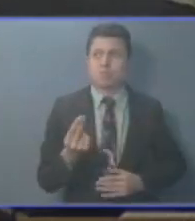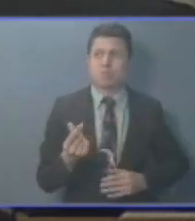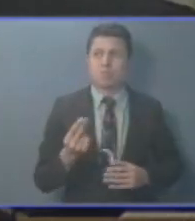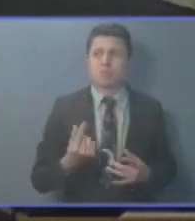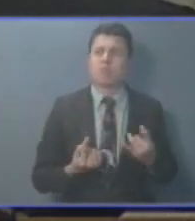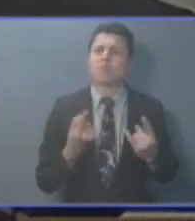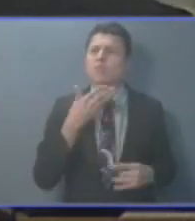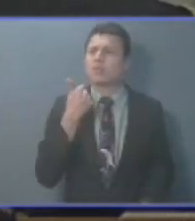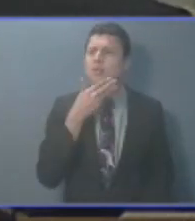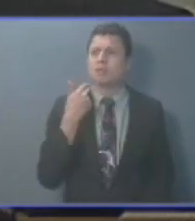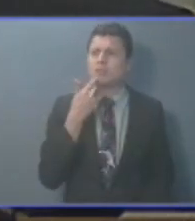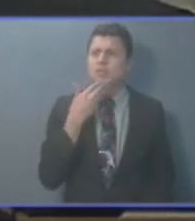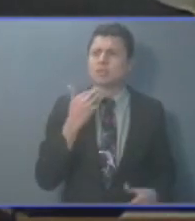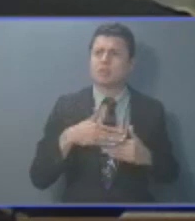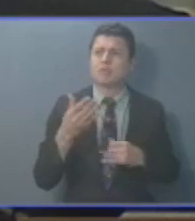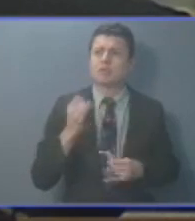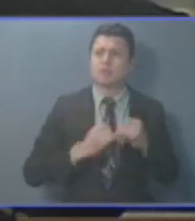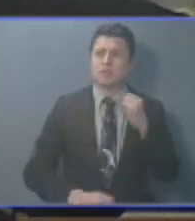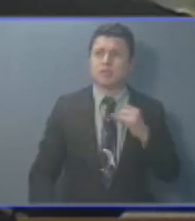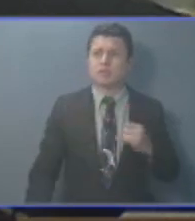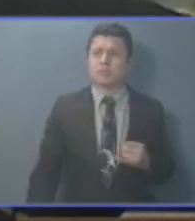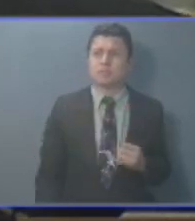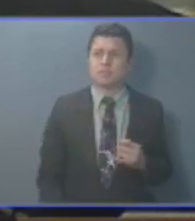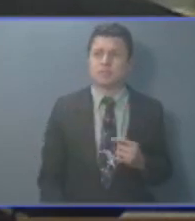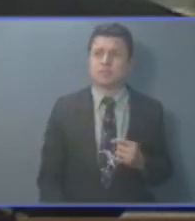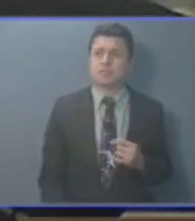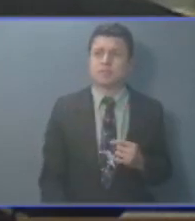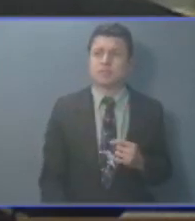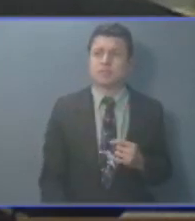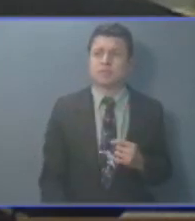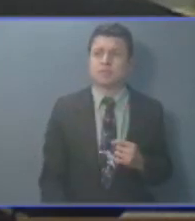¿Cuál fue el resultado de todo esto al final?